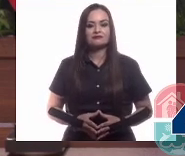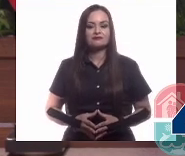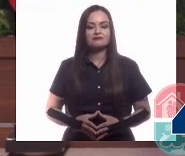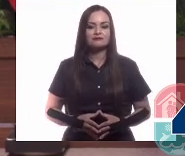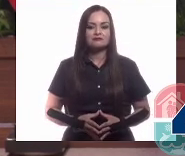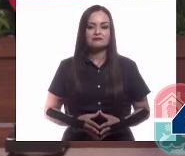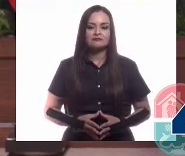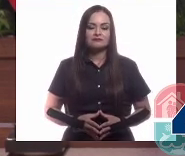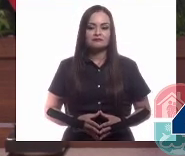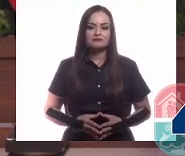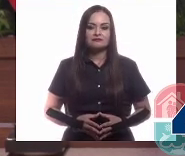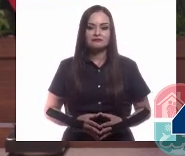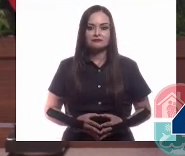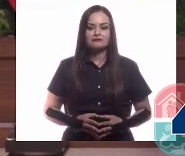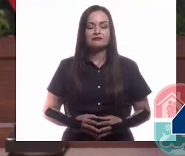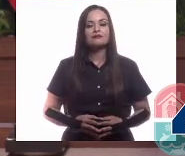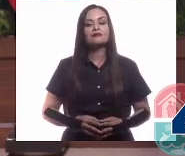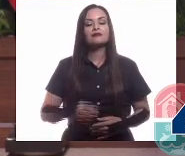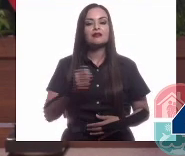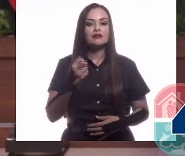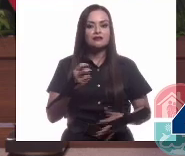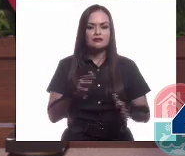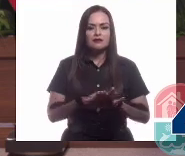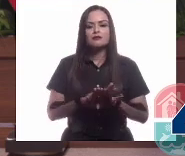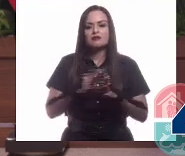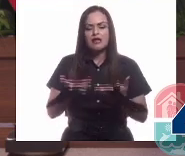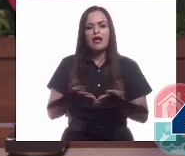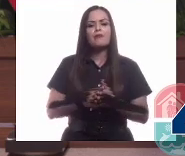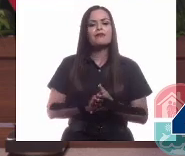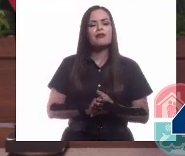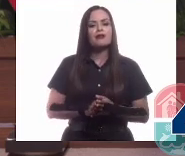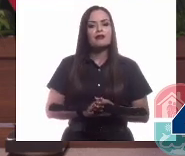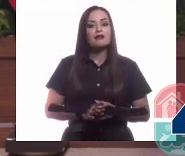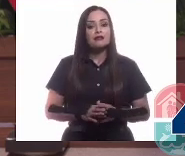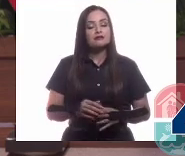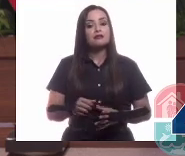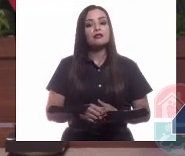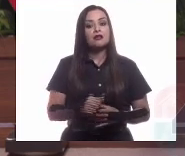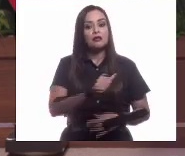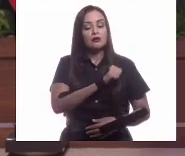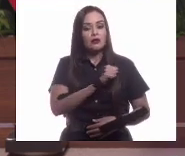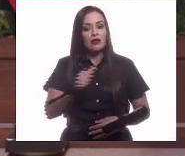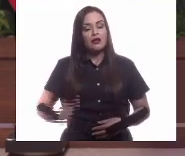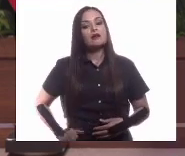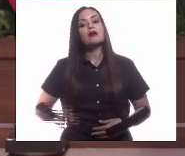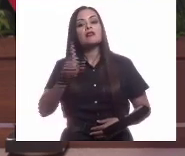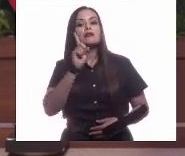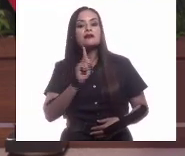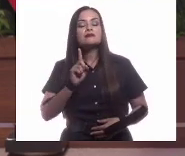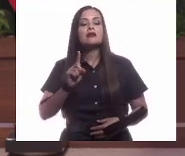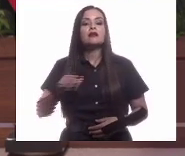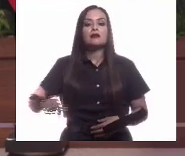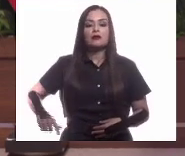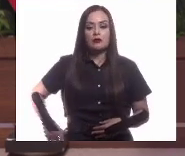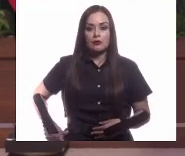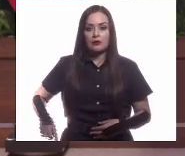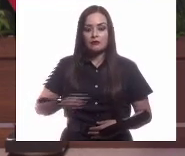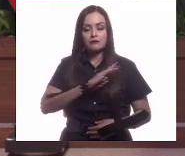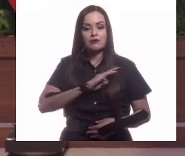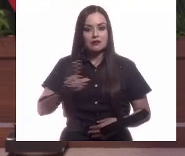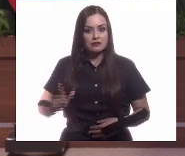Para el efecto, hemos sostenido pláticas con la alcaldesa, con el gobierno municipal,